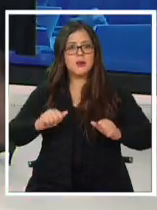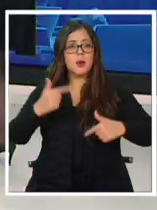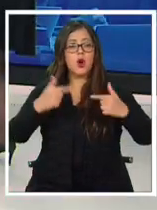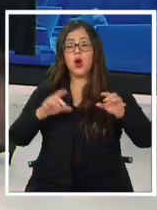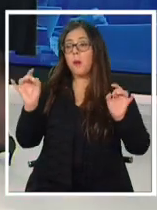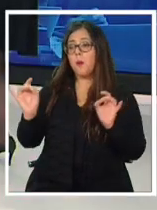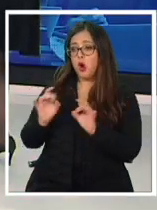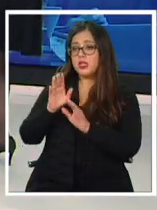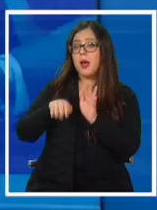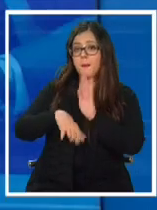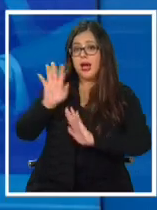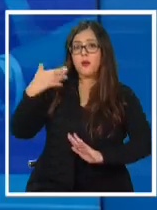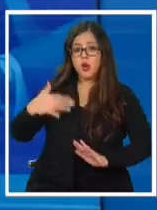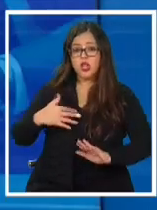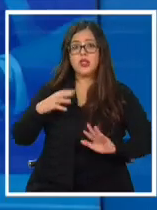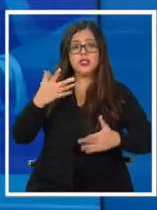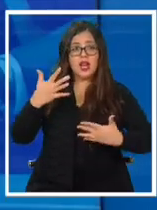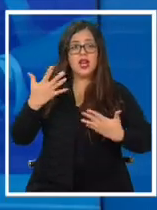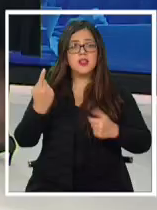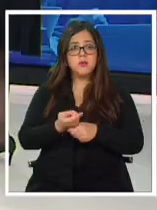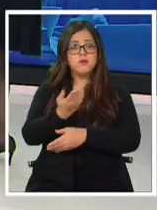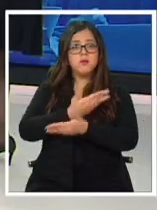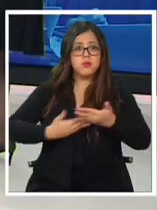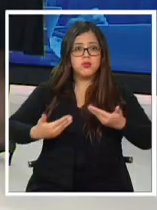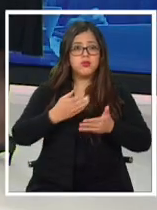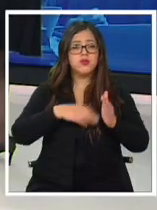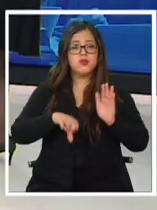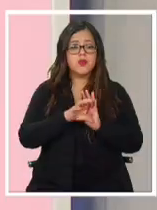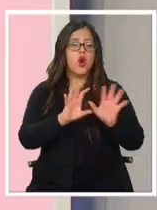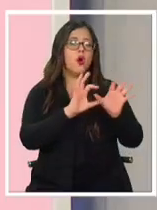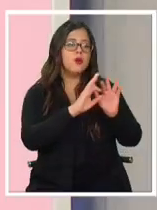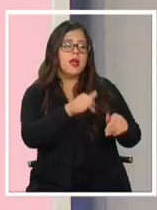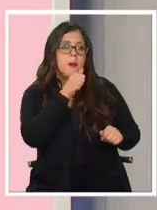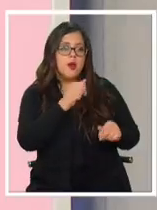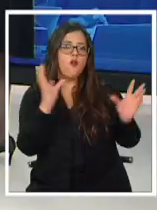probablemente es el nudo más relevante de la discusión constitucional. Valentina, como siempre, muchas gracias. Buenas noches. Buenas noches.